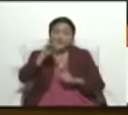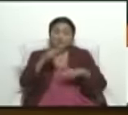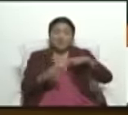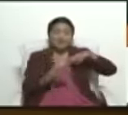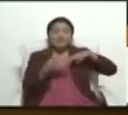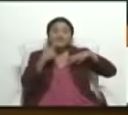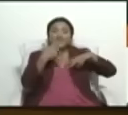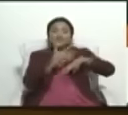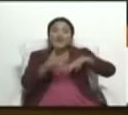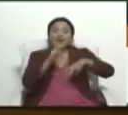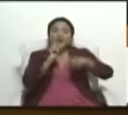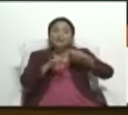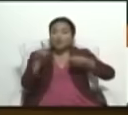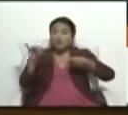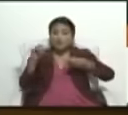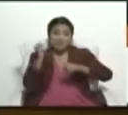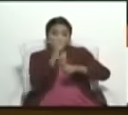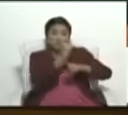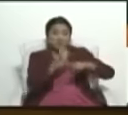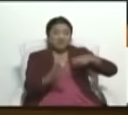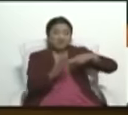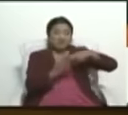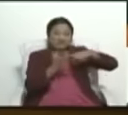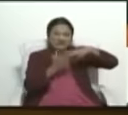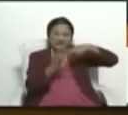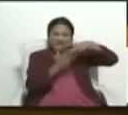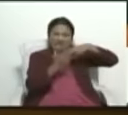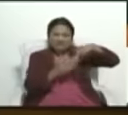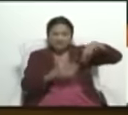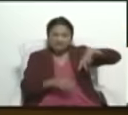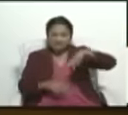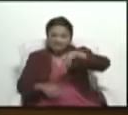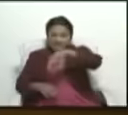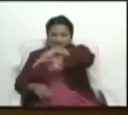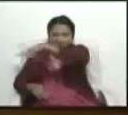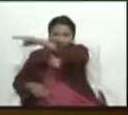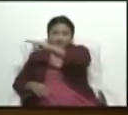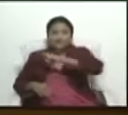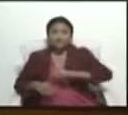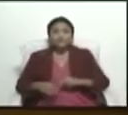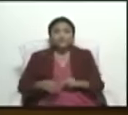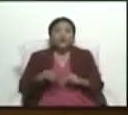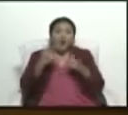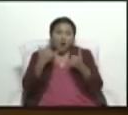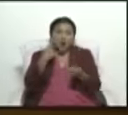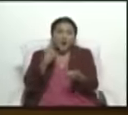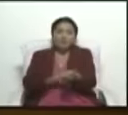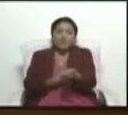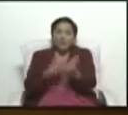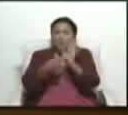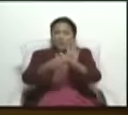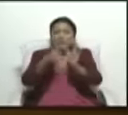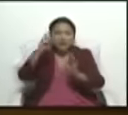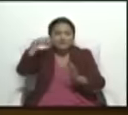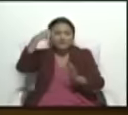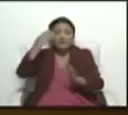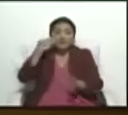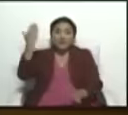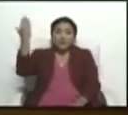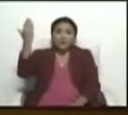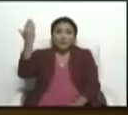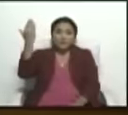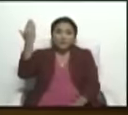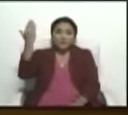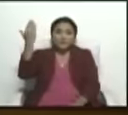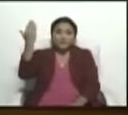tal sentido, quiero que veamos ahora la declaración del hermano de Natalia Améstica, Guillermo